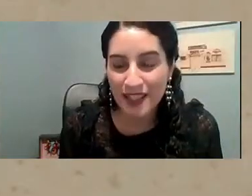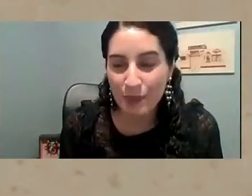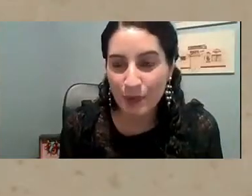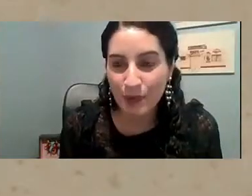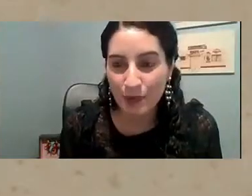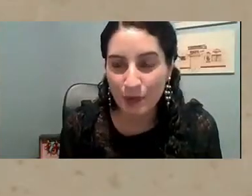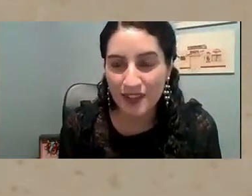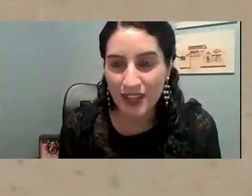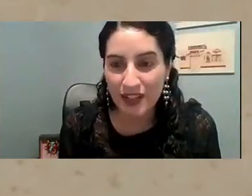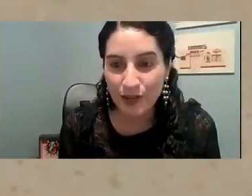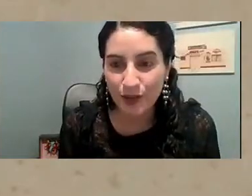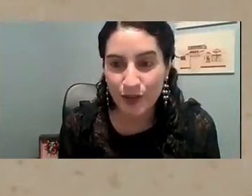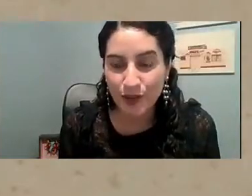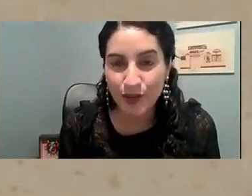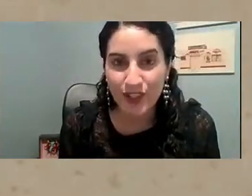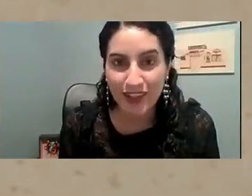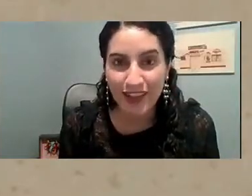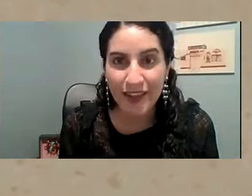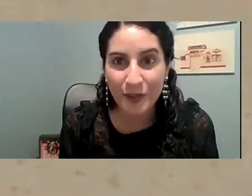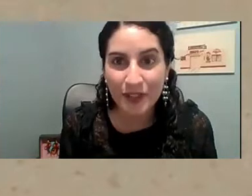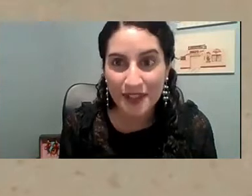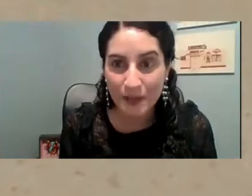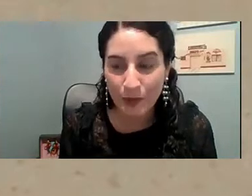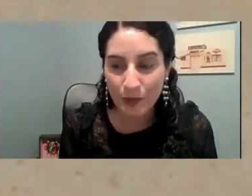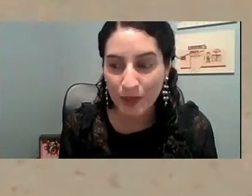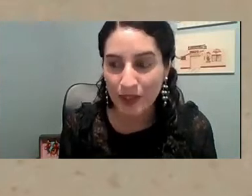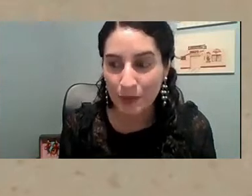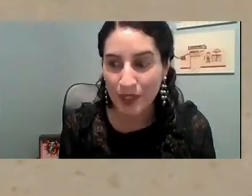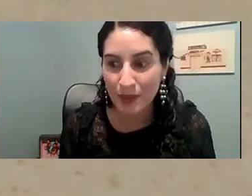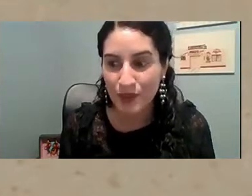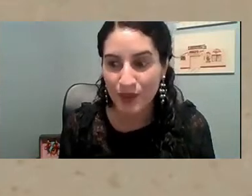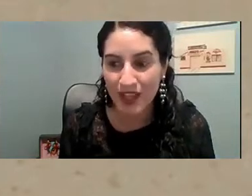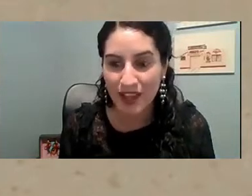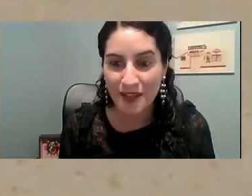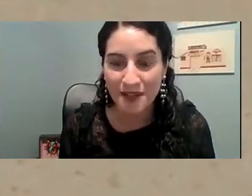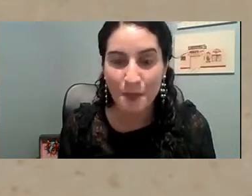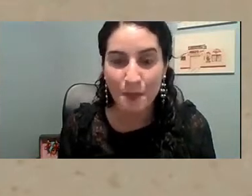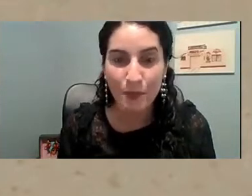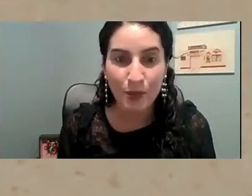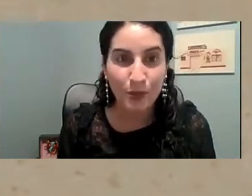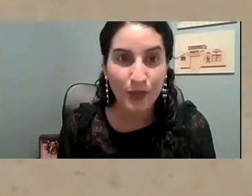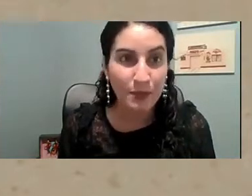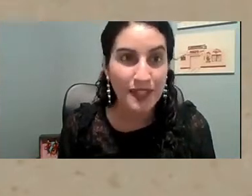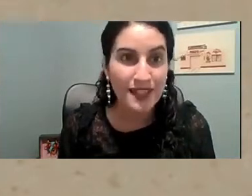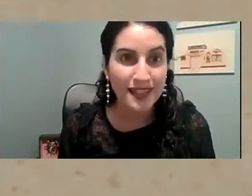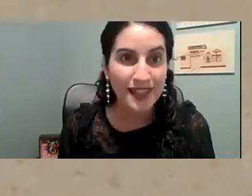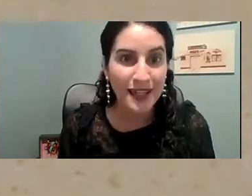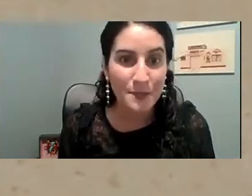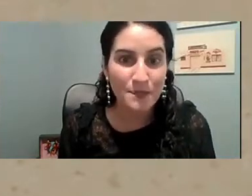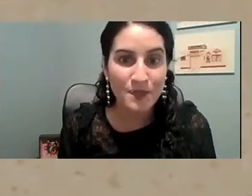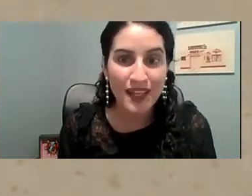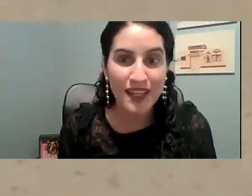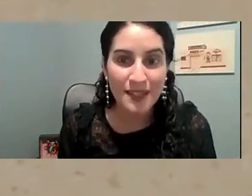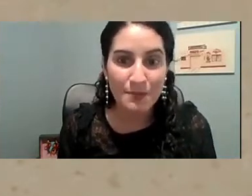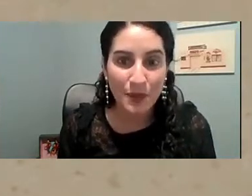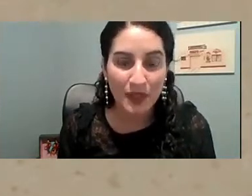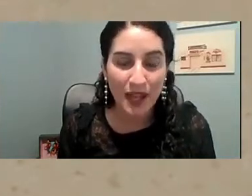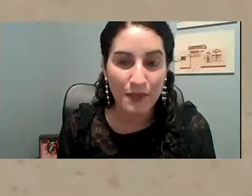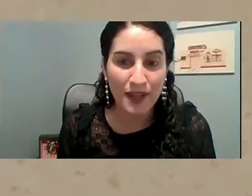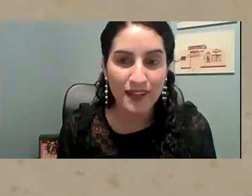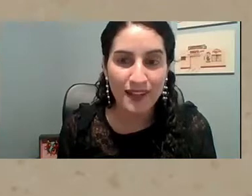Muchas gracias por estar con nosotros el día de hoy. Estamos muy emocionadas por poder presentar